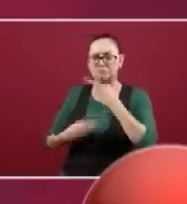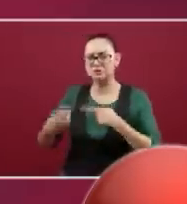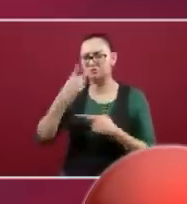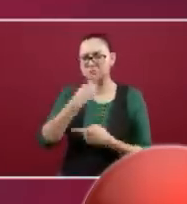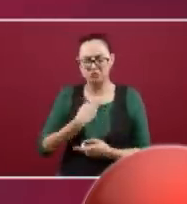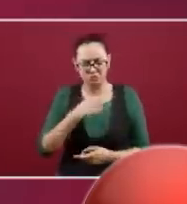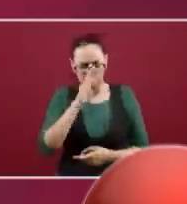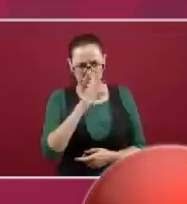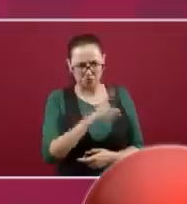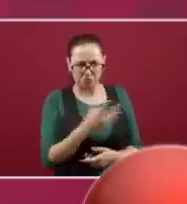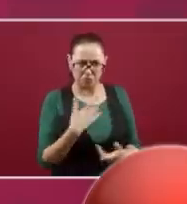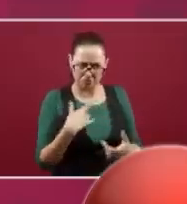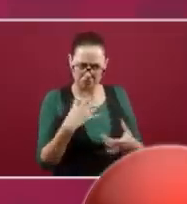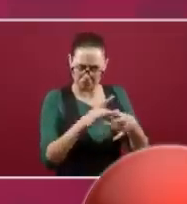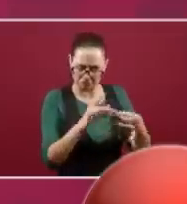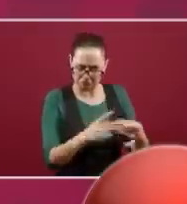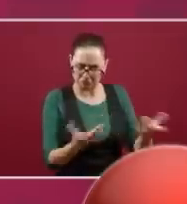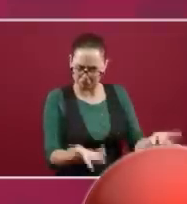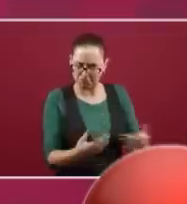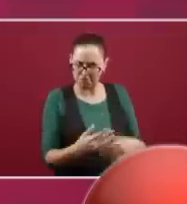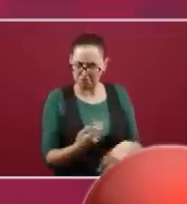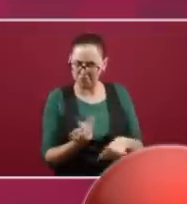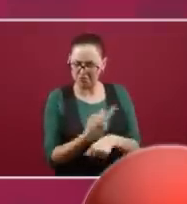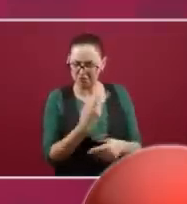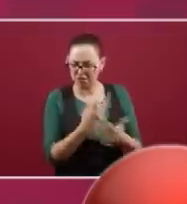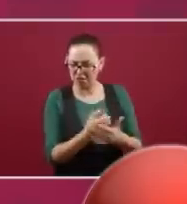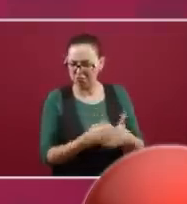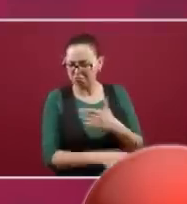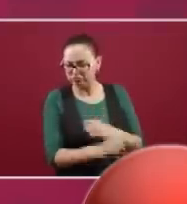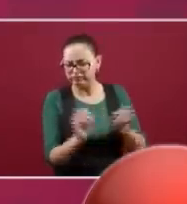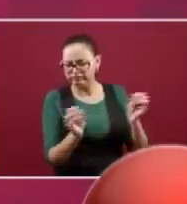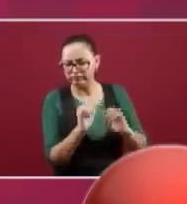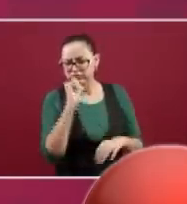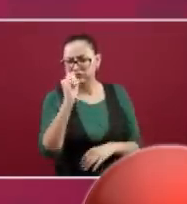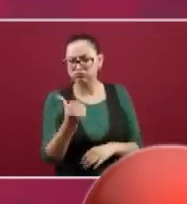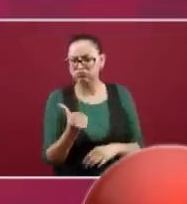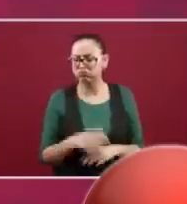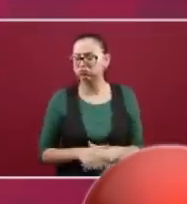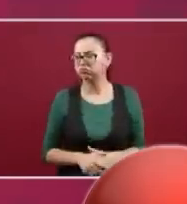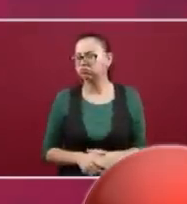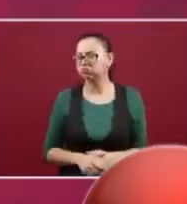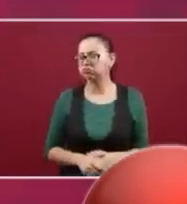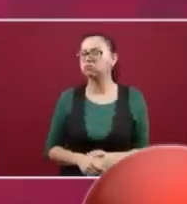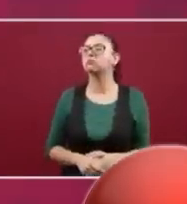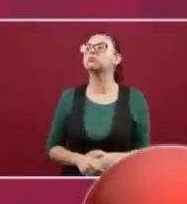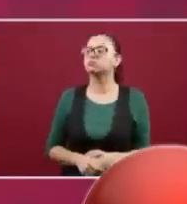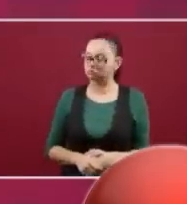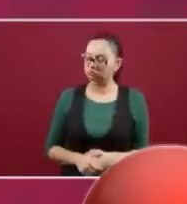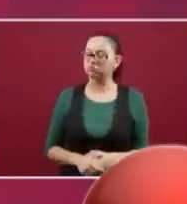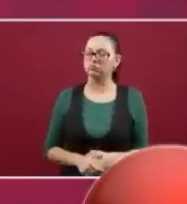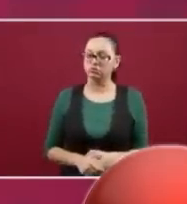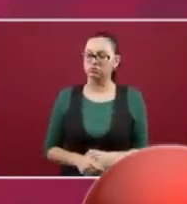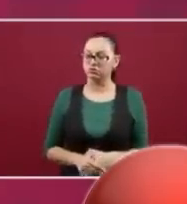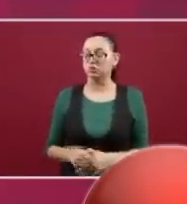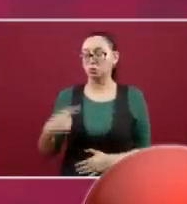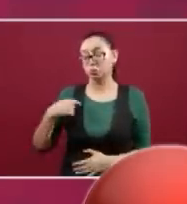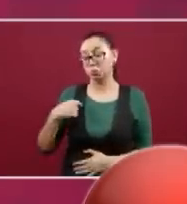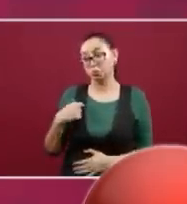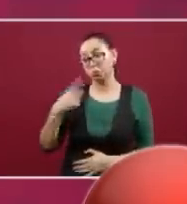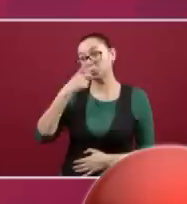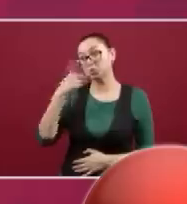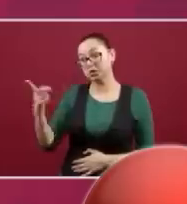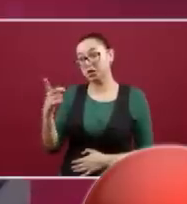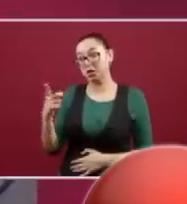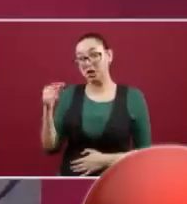Y les digo, bueno, pues los que han cometido algún delito o